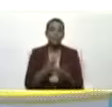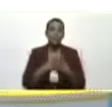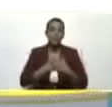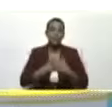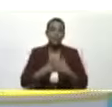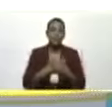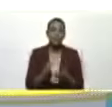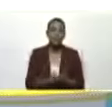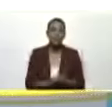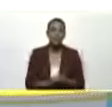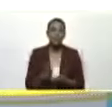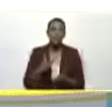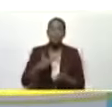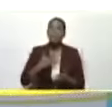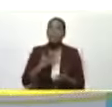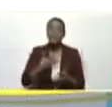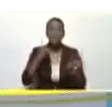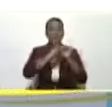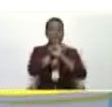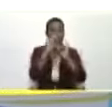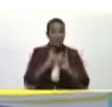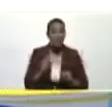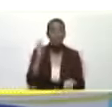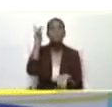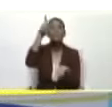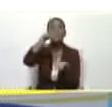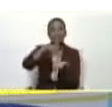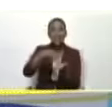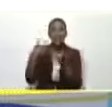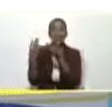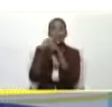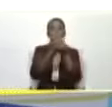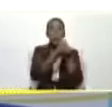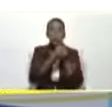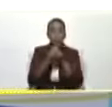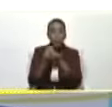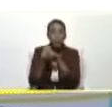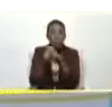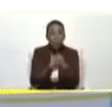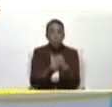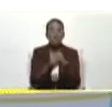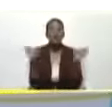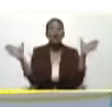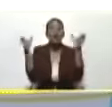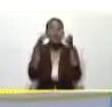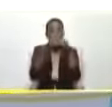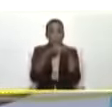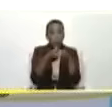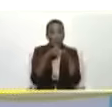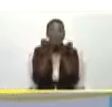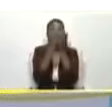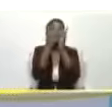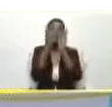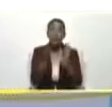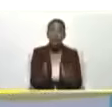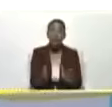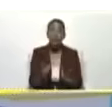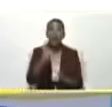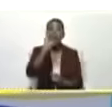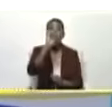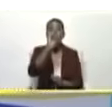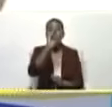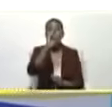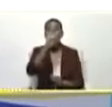Este me siento muy feliz de estar aquí presente junto a todo a toda la organización a todos los estudiantes de la Ob